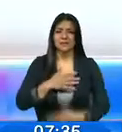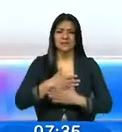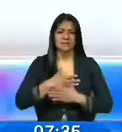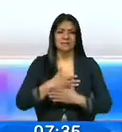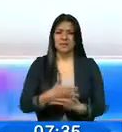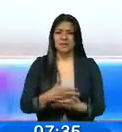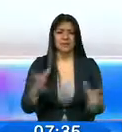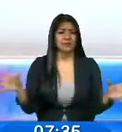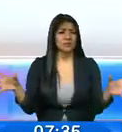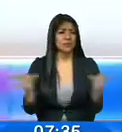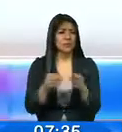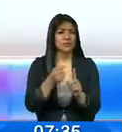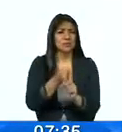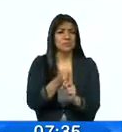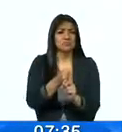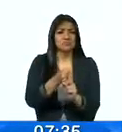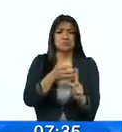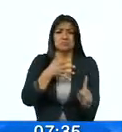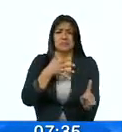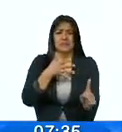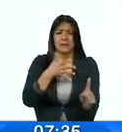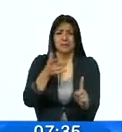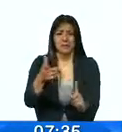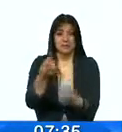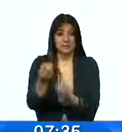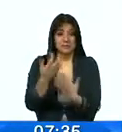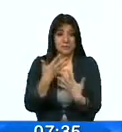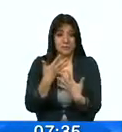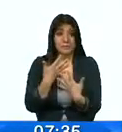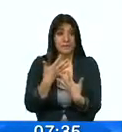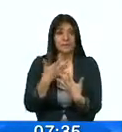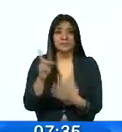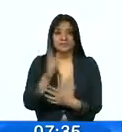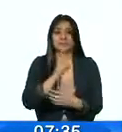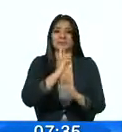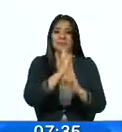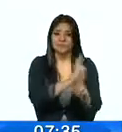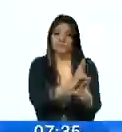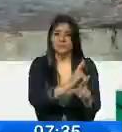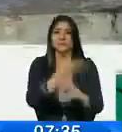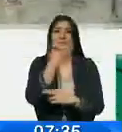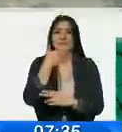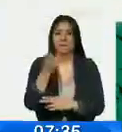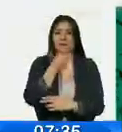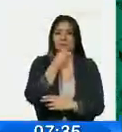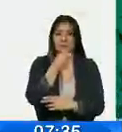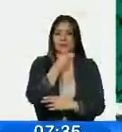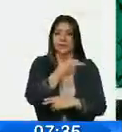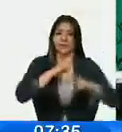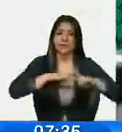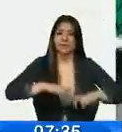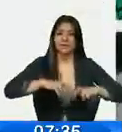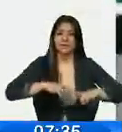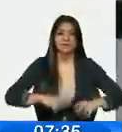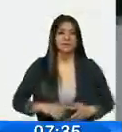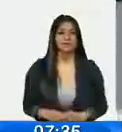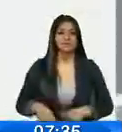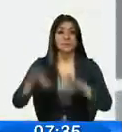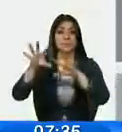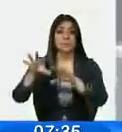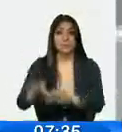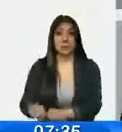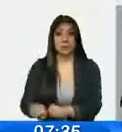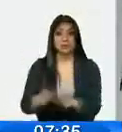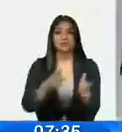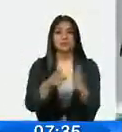que nos golpeó tan fuerte, lo que nosotros teníamos que hacer era responder con más y mejor periodismo. El trabajo periodístico abarca el secuestro y asesinato